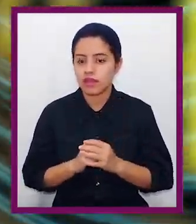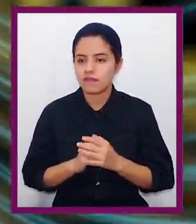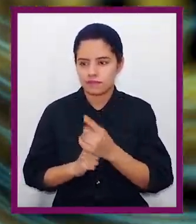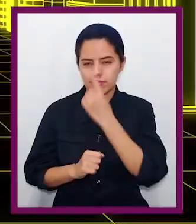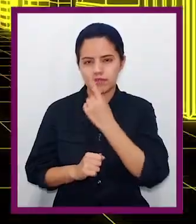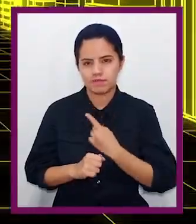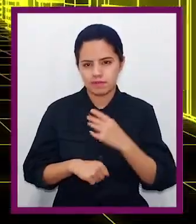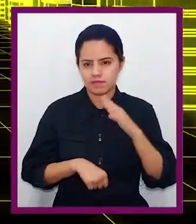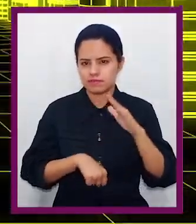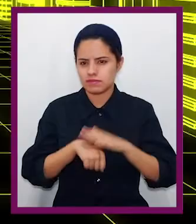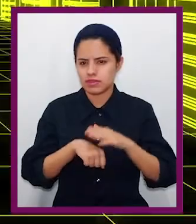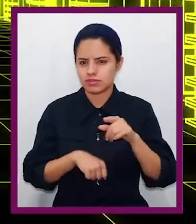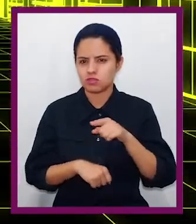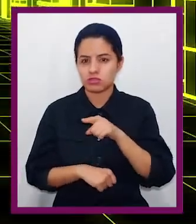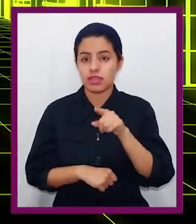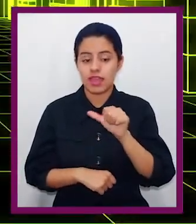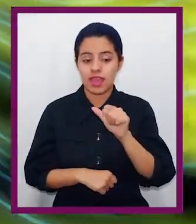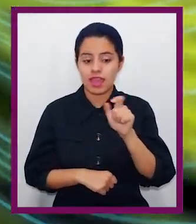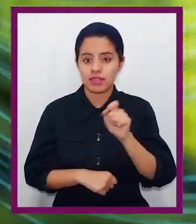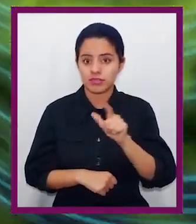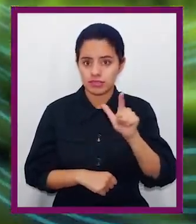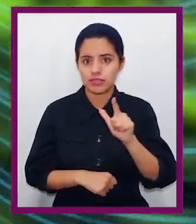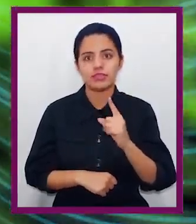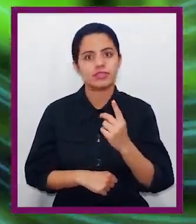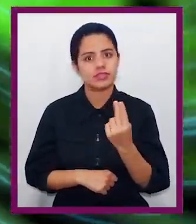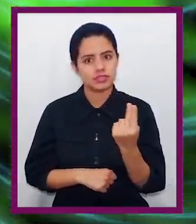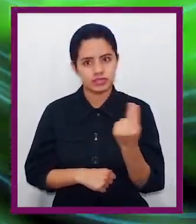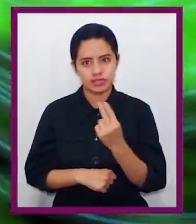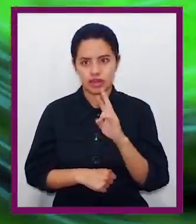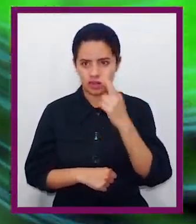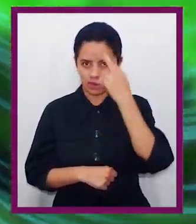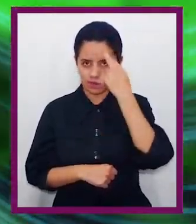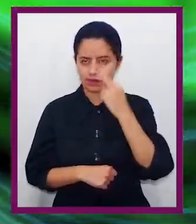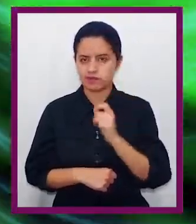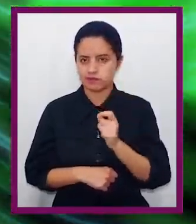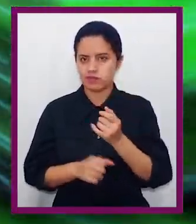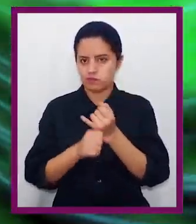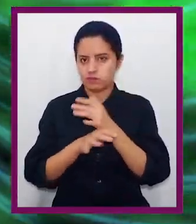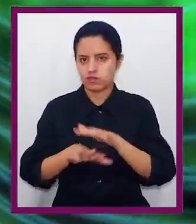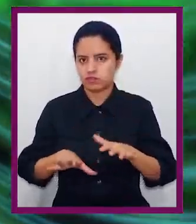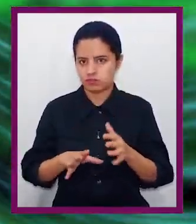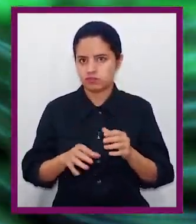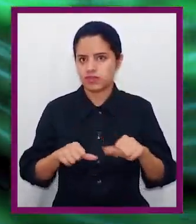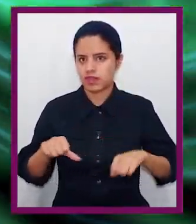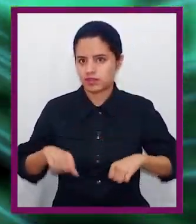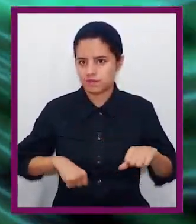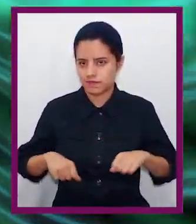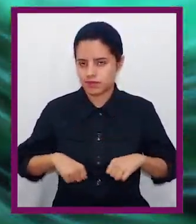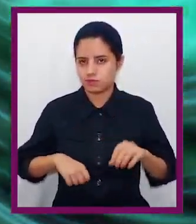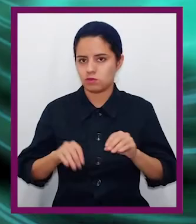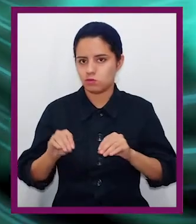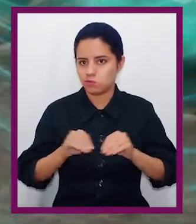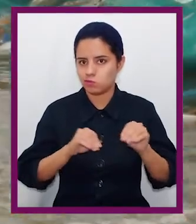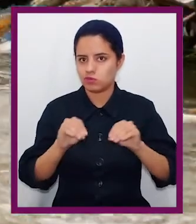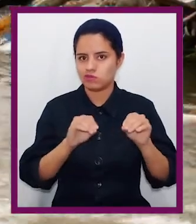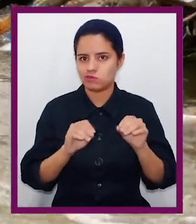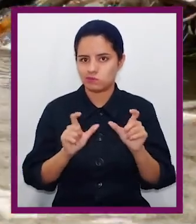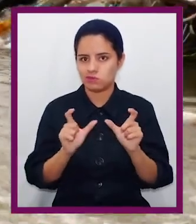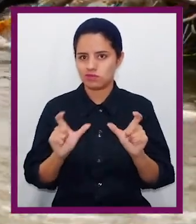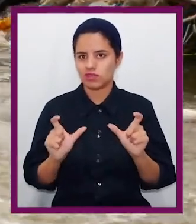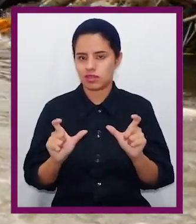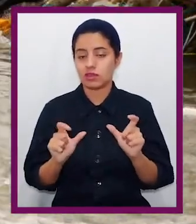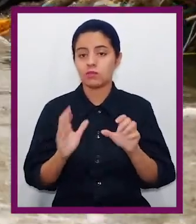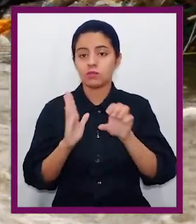Axel, debes tener en cuenta muchas cosas cuando hablamos de activismo en las redes sociales. Por ejemplo, su utilidad